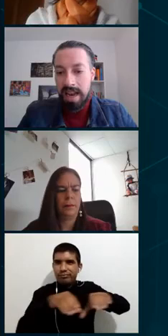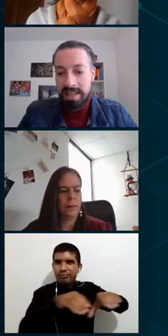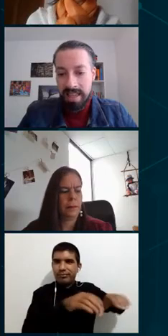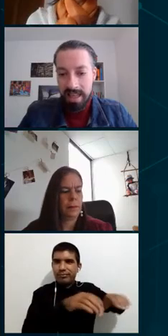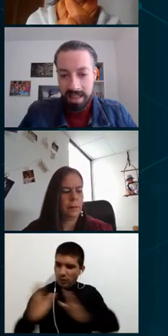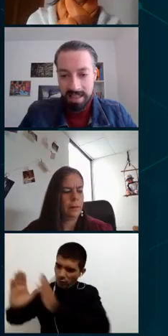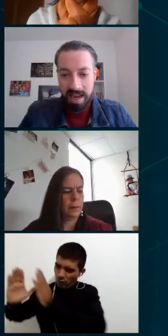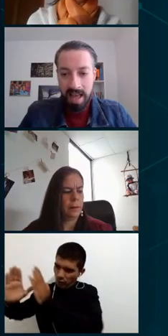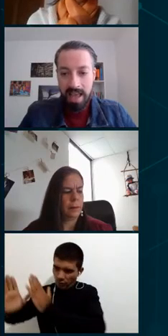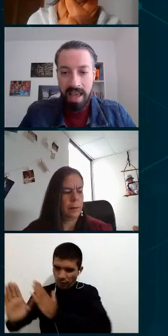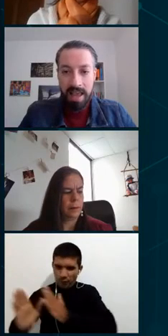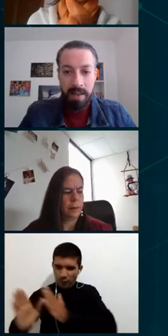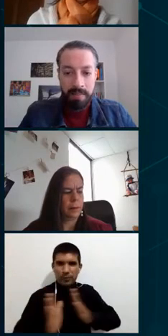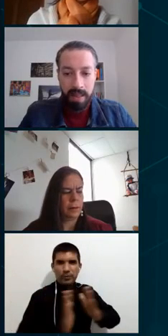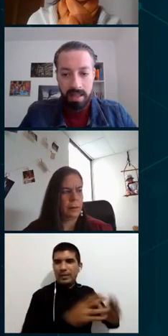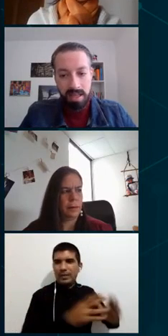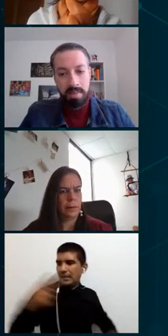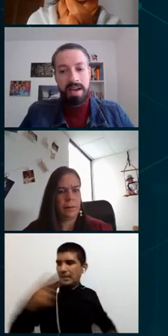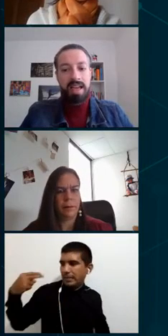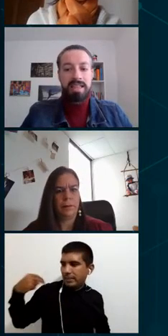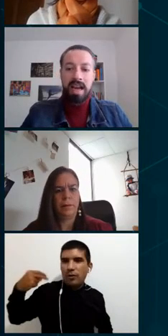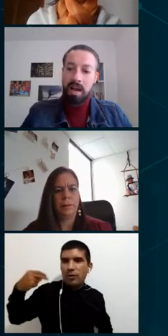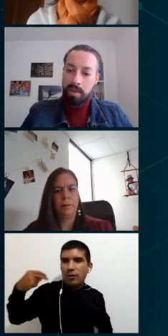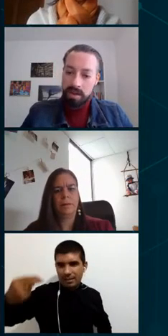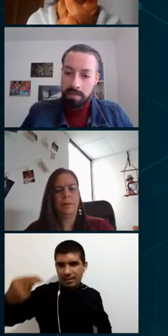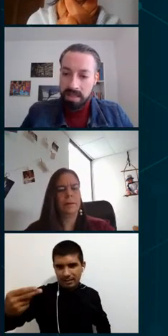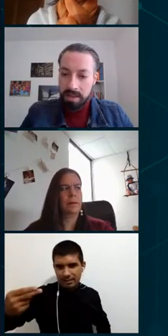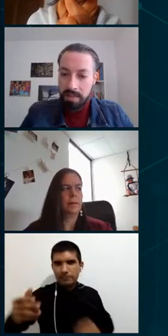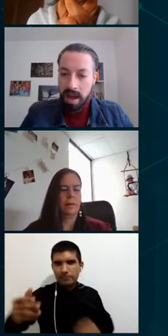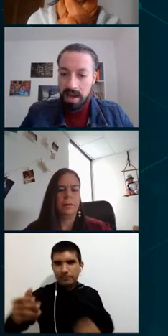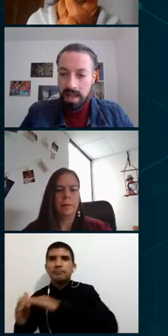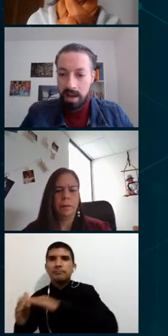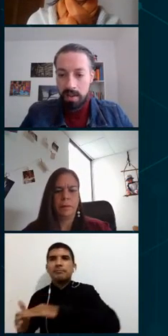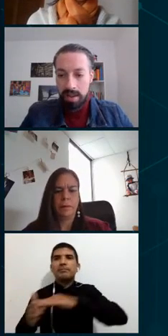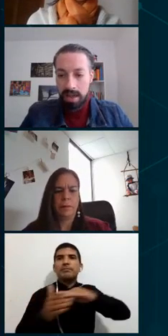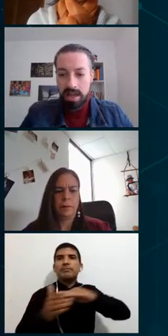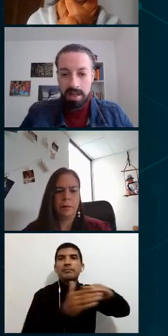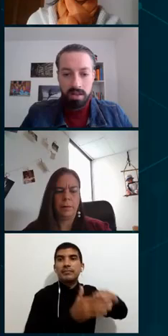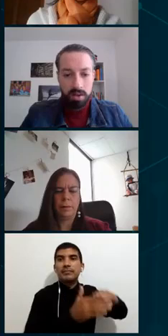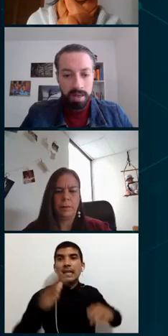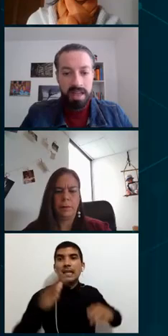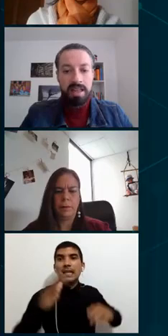Entonces, la siguiente escena es que María llega a la puerta principal y